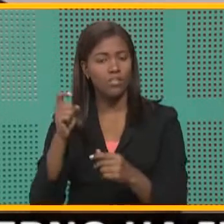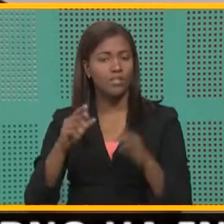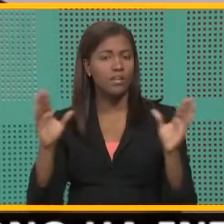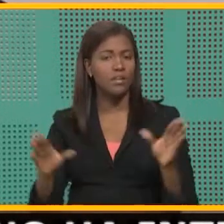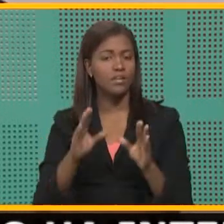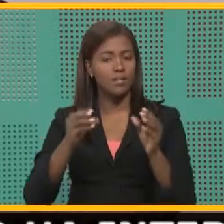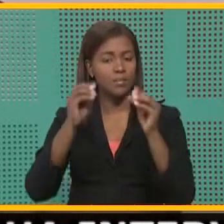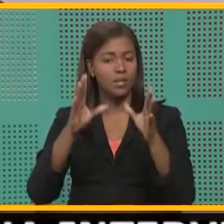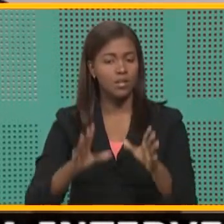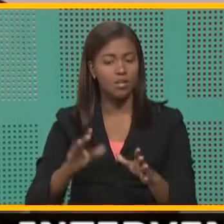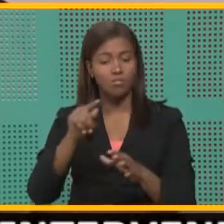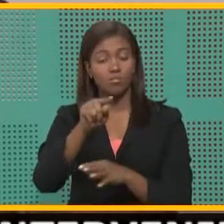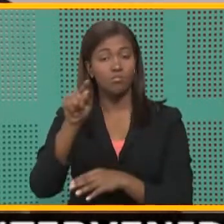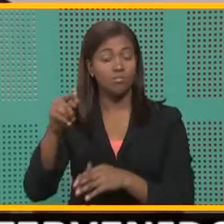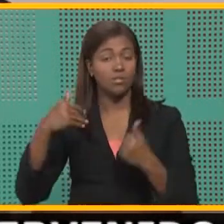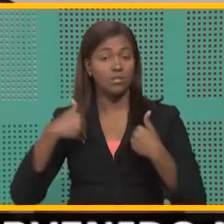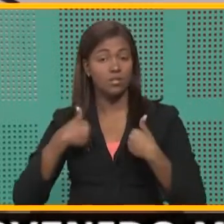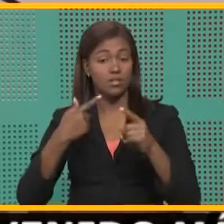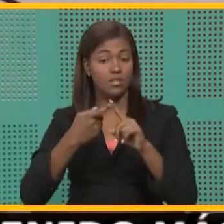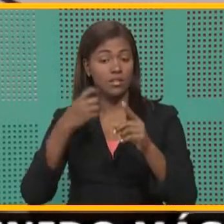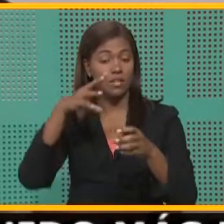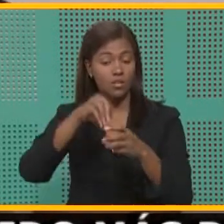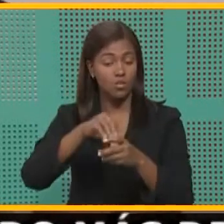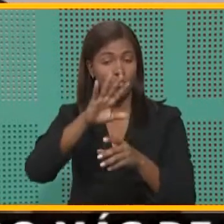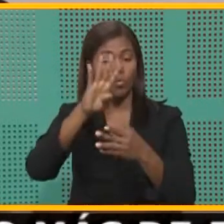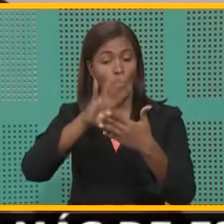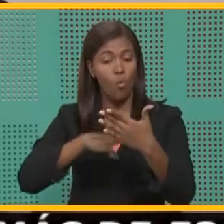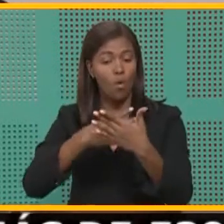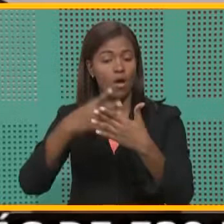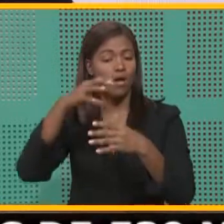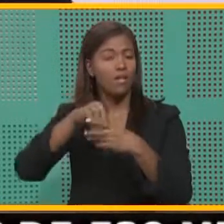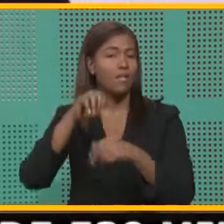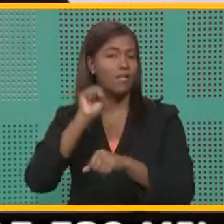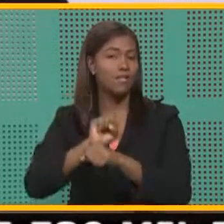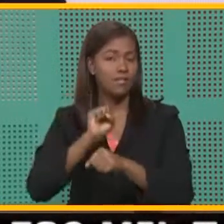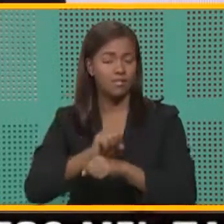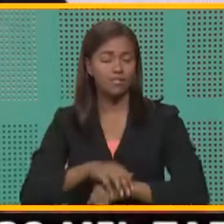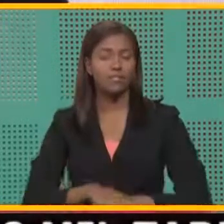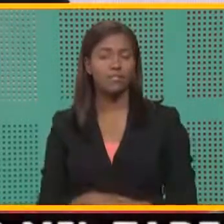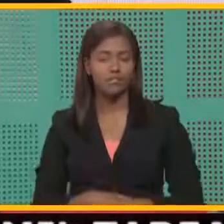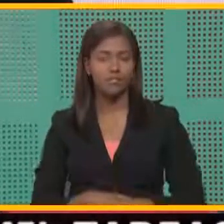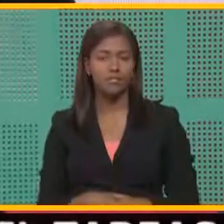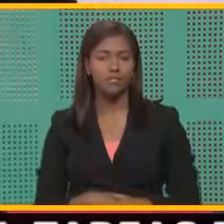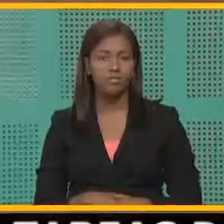los maestros y las maestras dentro de su horario de trabajo.